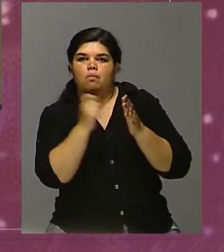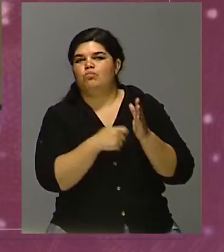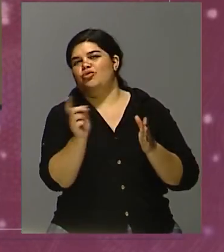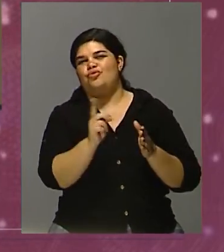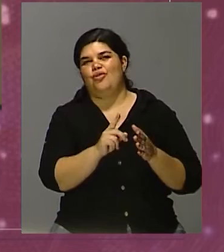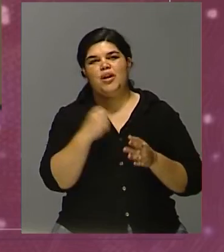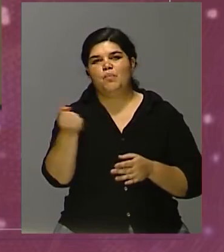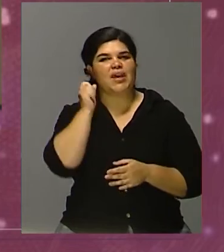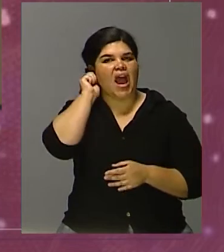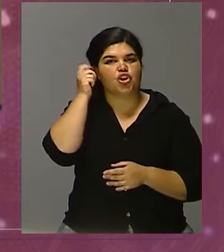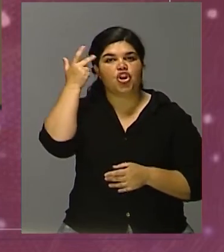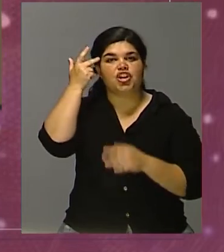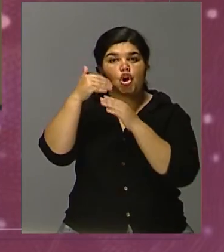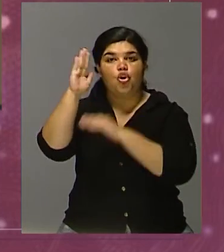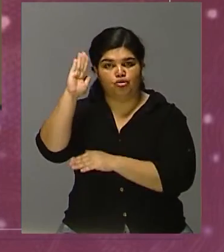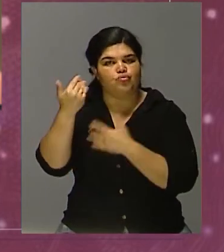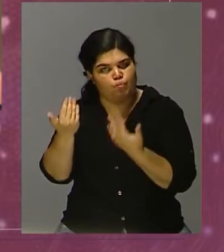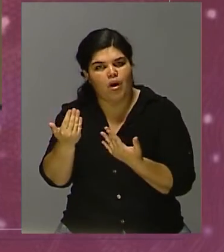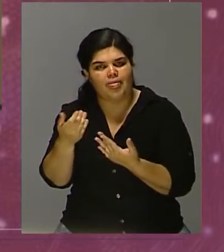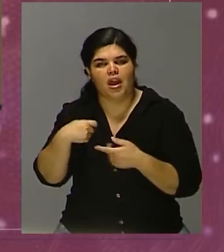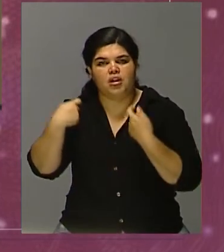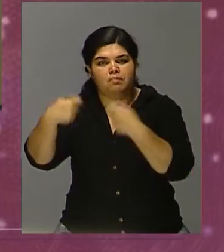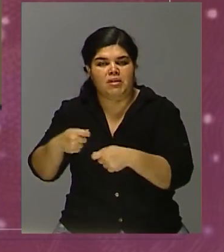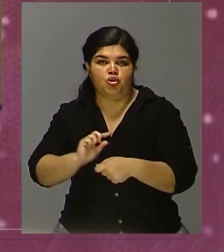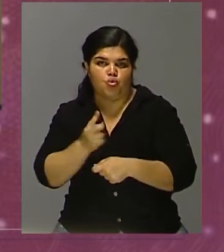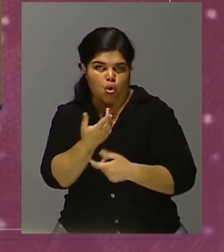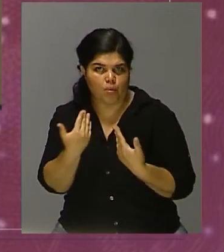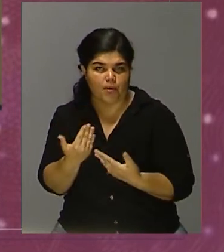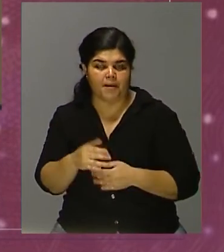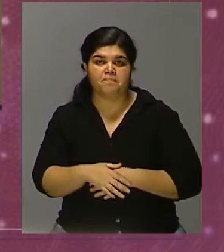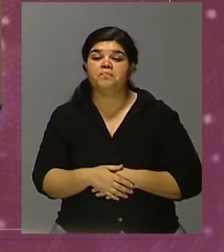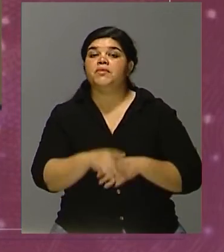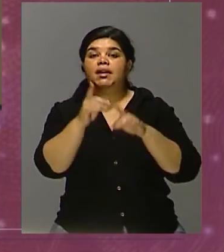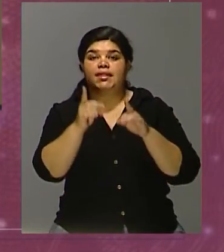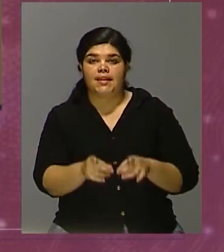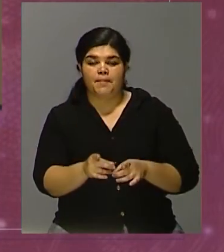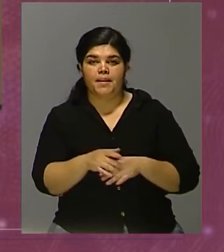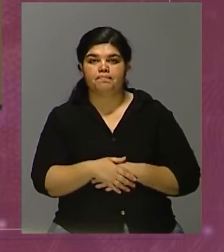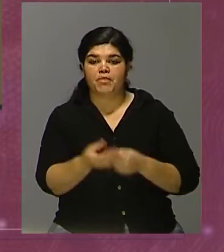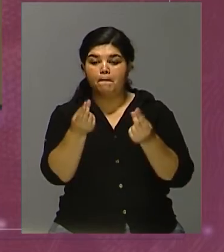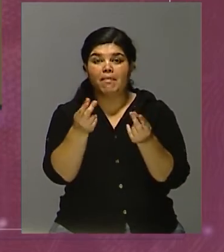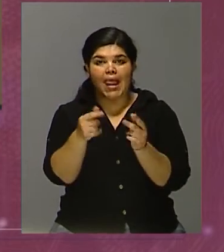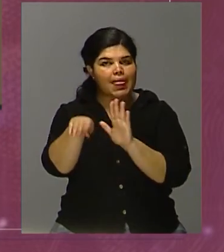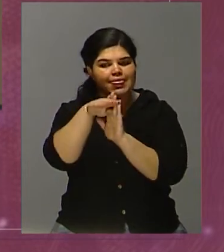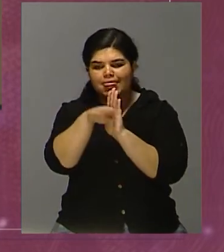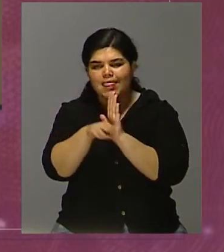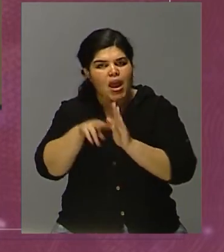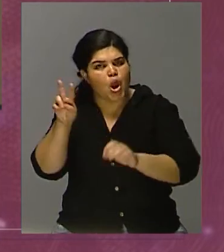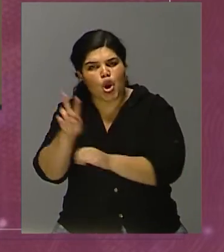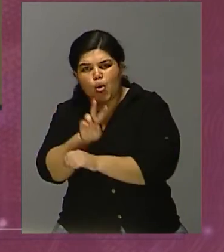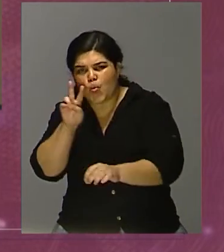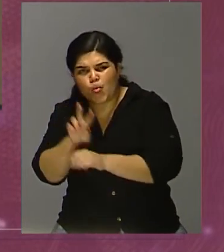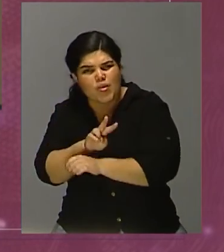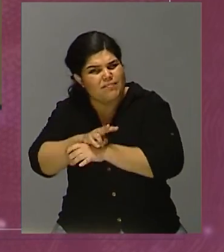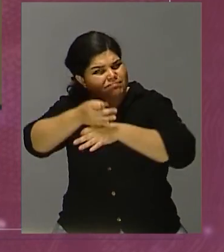más. Y otros requisitos, por supuesto, también es muy buena la pregunta. Todo el dinero, como está tan regulado y como está tan protegido